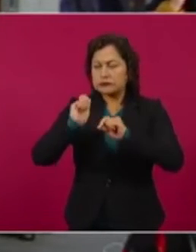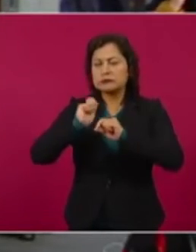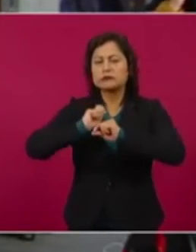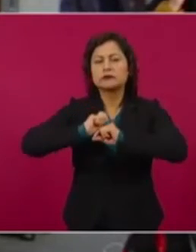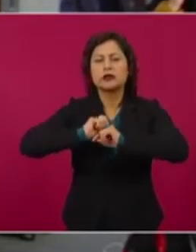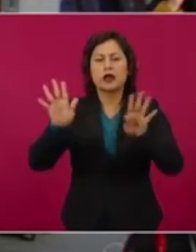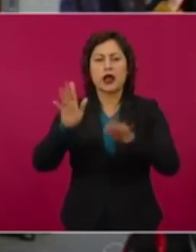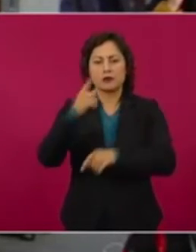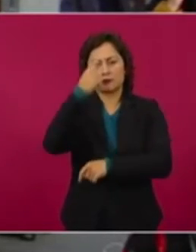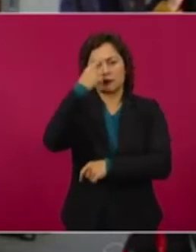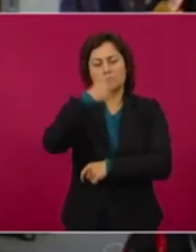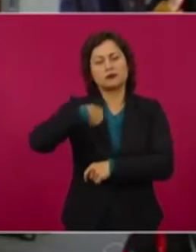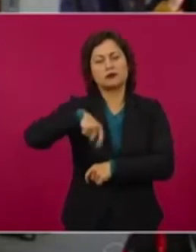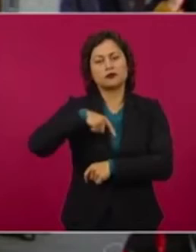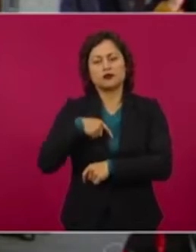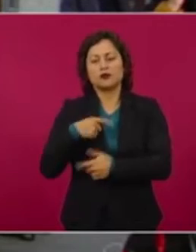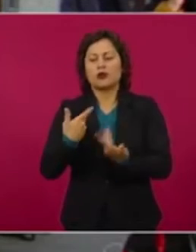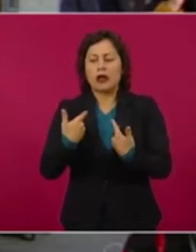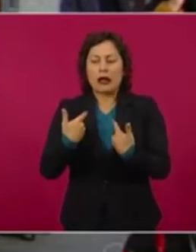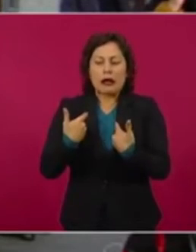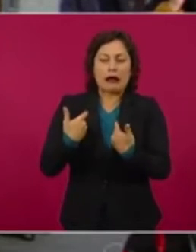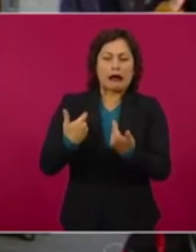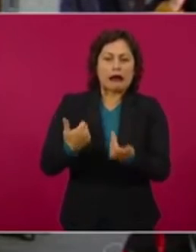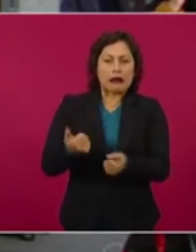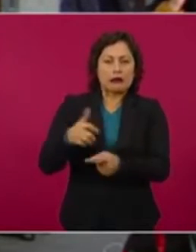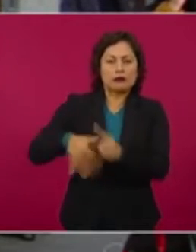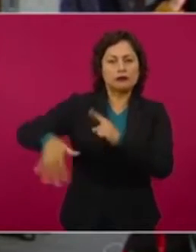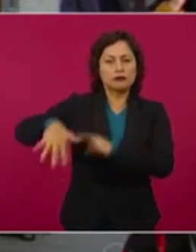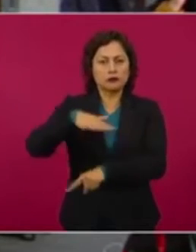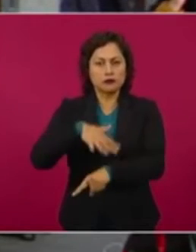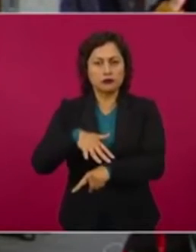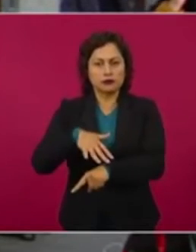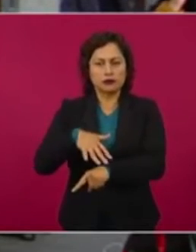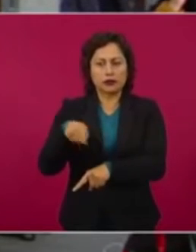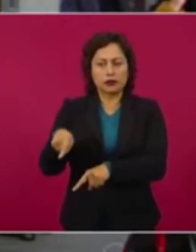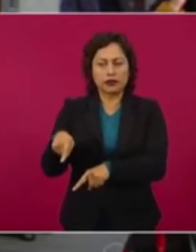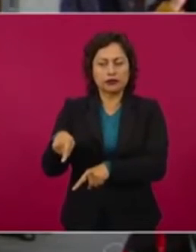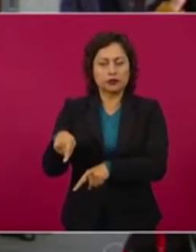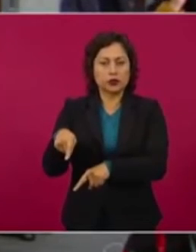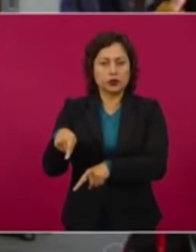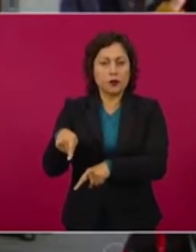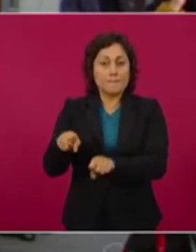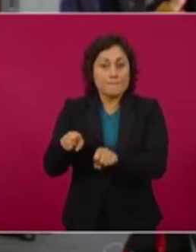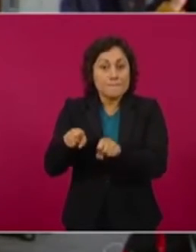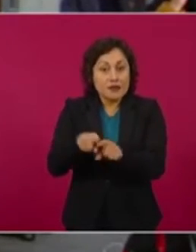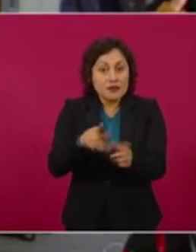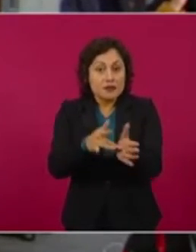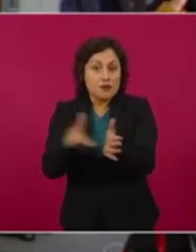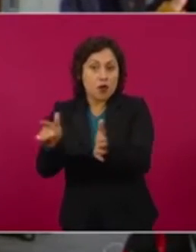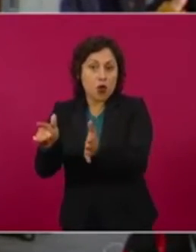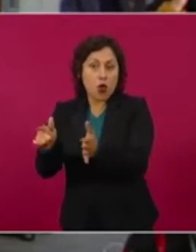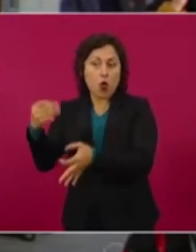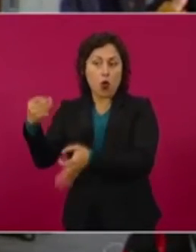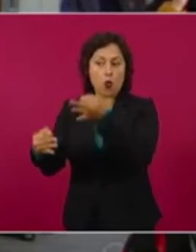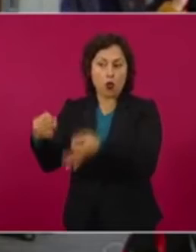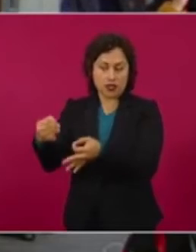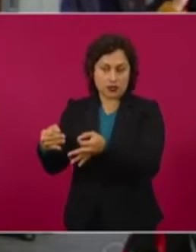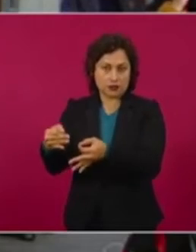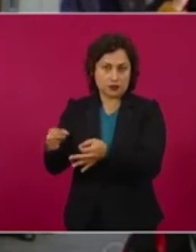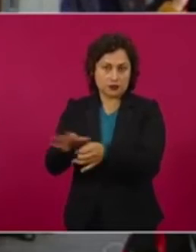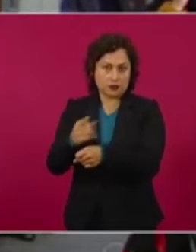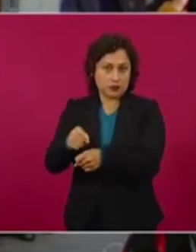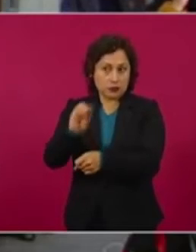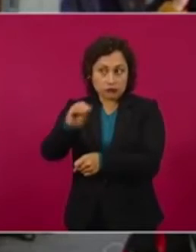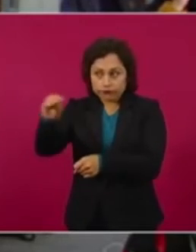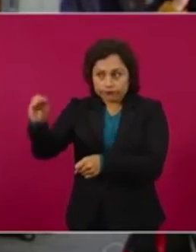qué es lo que pasa y se pueda incluso hasta tomar como prueba en los juicios que está habiendo, porque hay muchos juicios que están habiendo, ¿no?